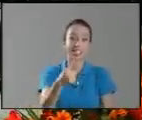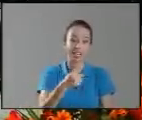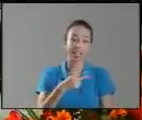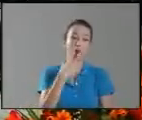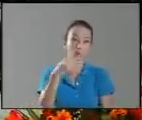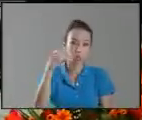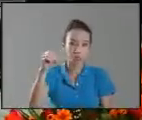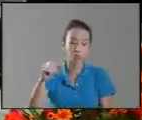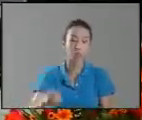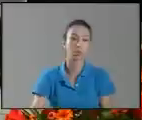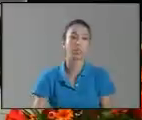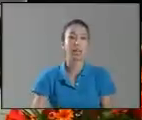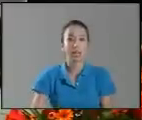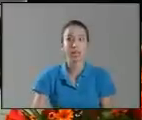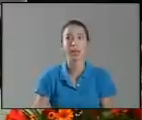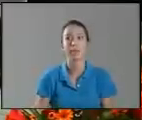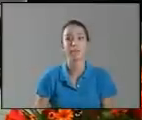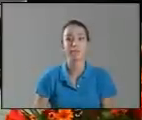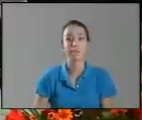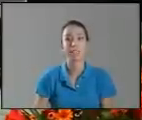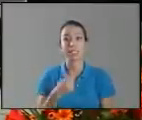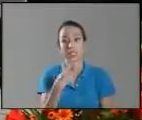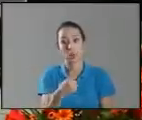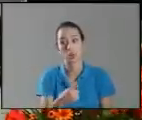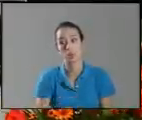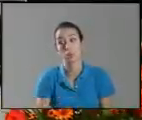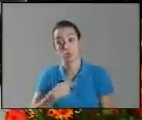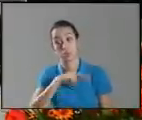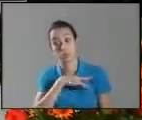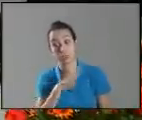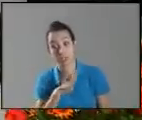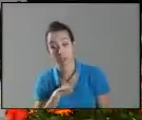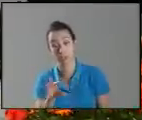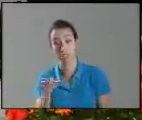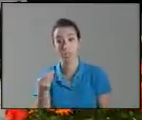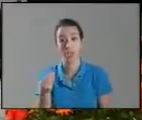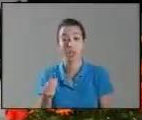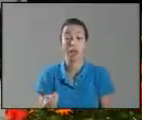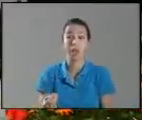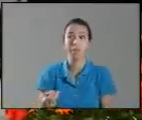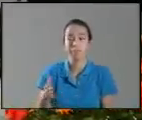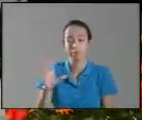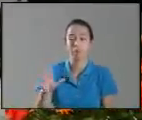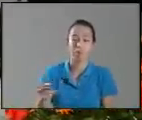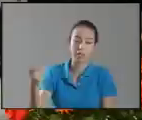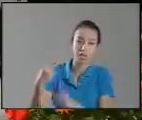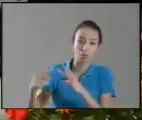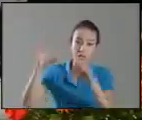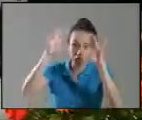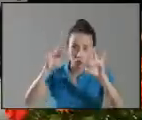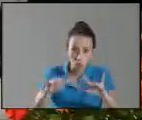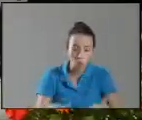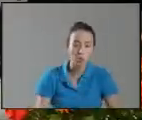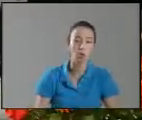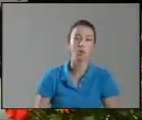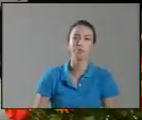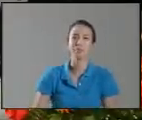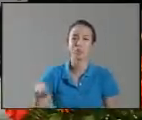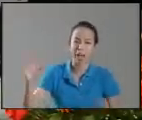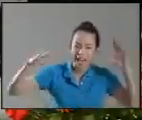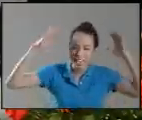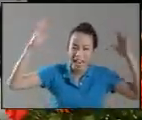explicaciones. Él tuvo que haber dicho a sus hijos, los tuvo que haber convencido. Les tuvo que haber dicho, muchachos, pero ya eran grandes y estaban